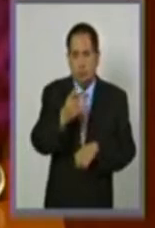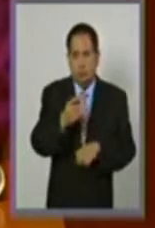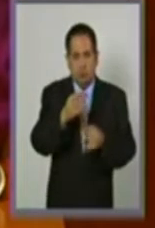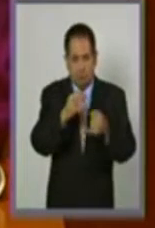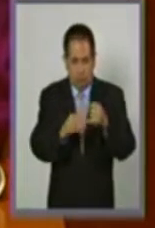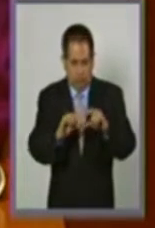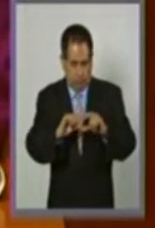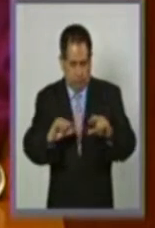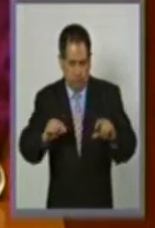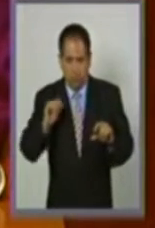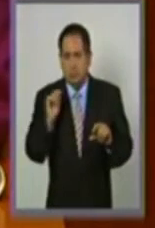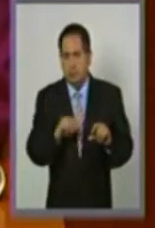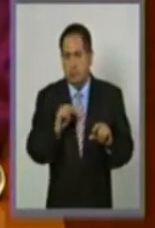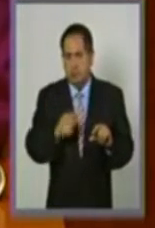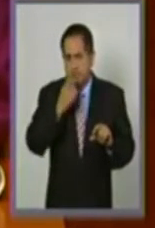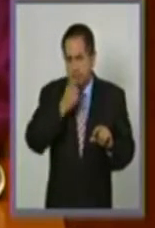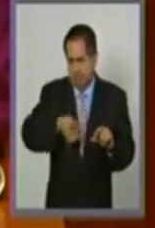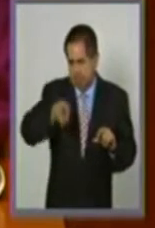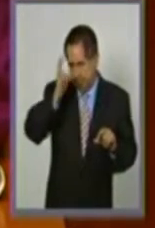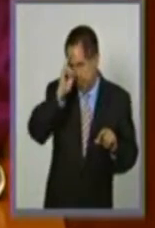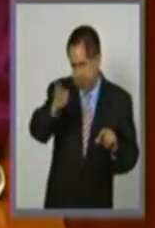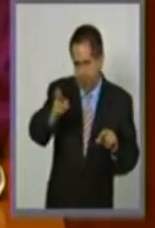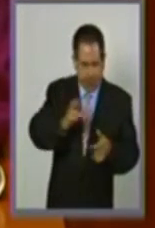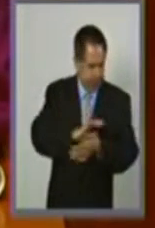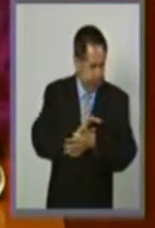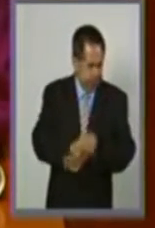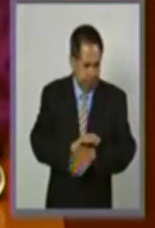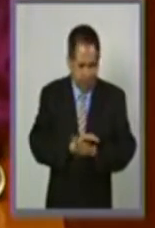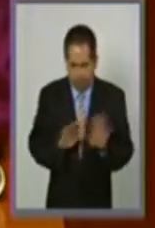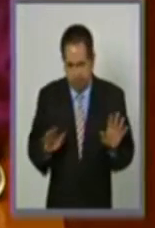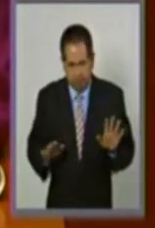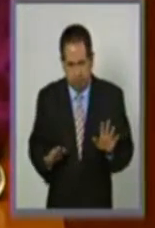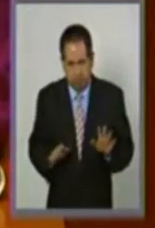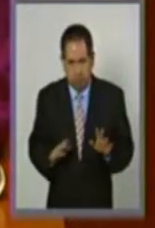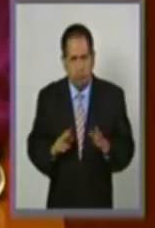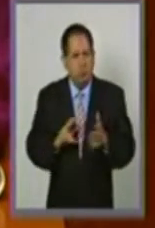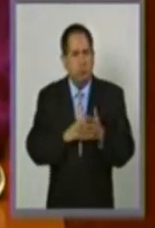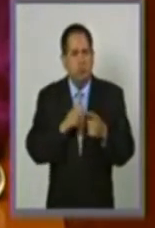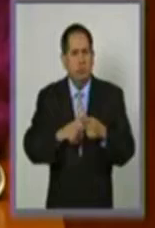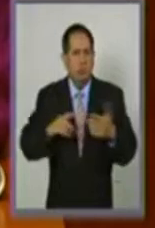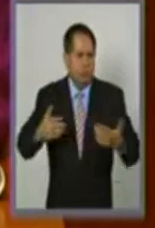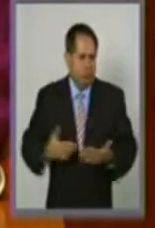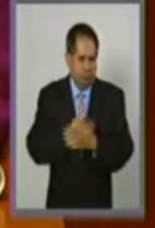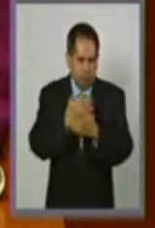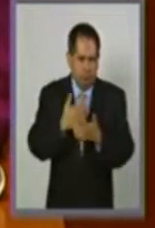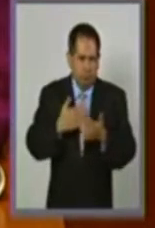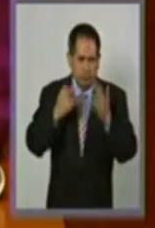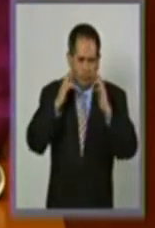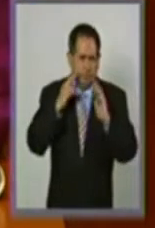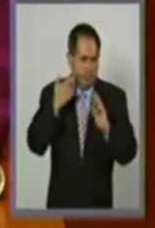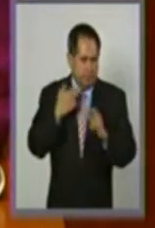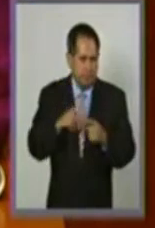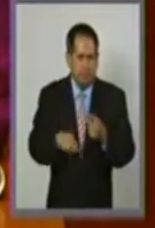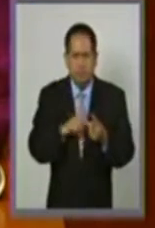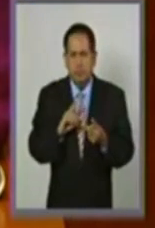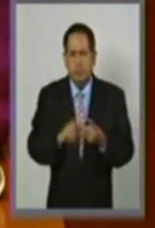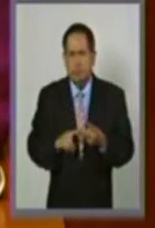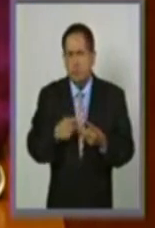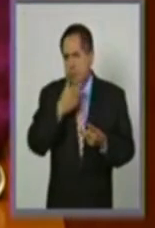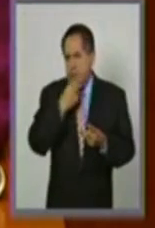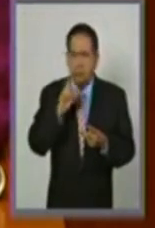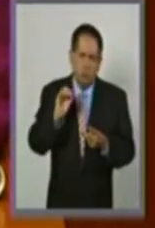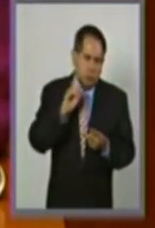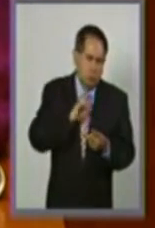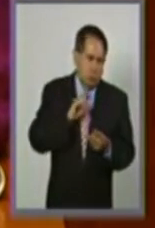párrafo, donde queda prohibida toda discriminación motivada por origen étnico, por género,